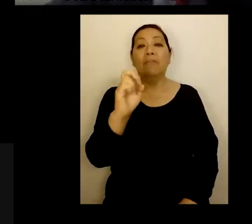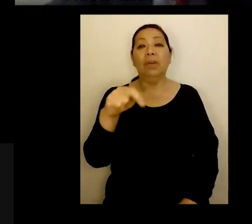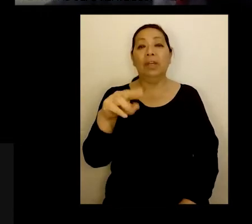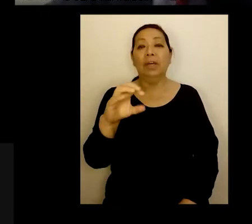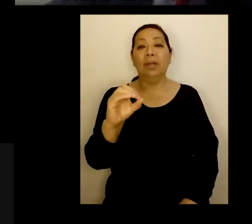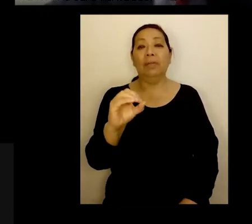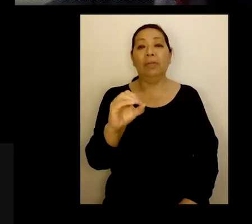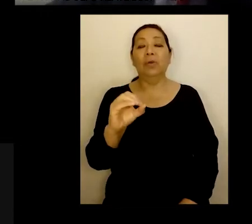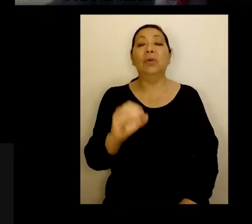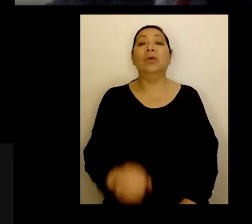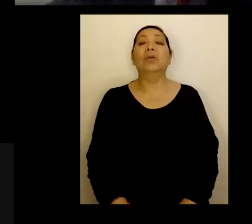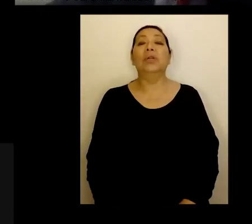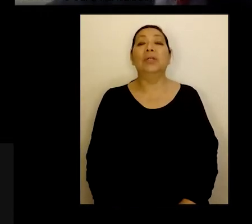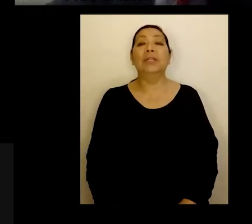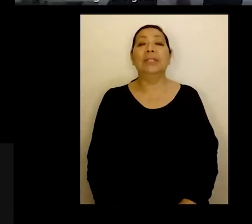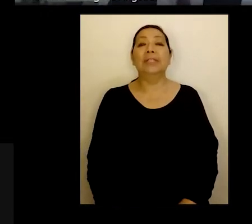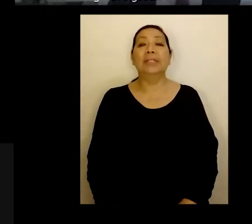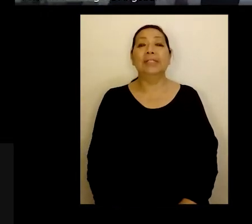Rodríguez Sangobaldo.